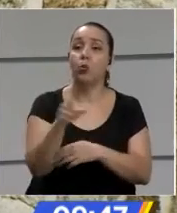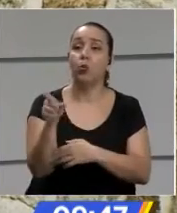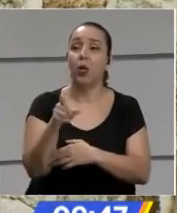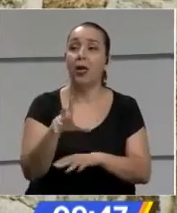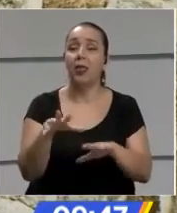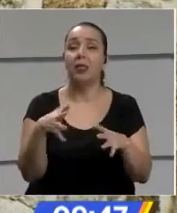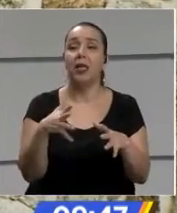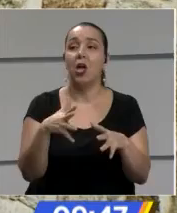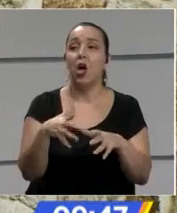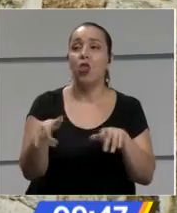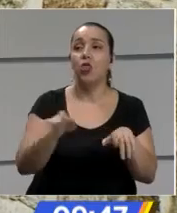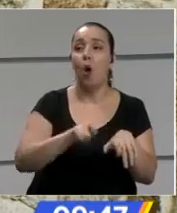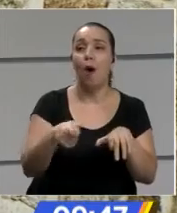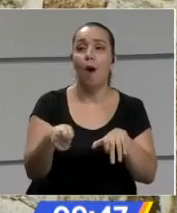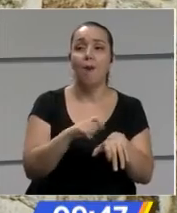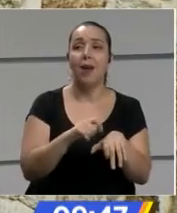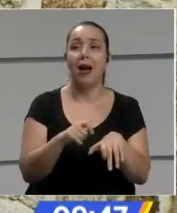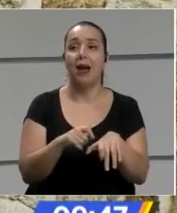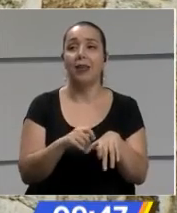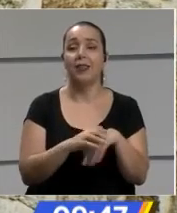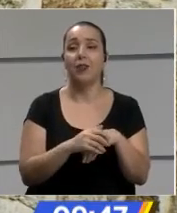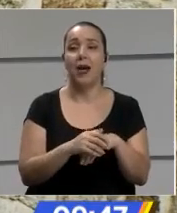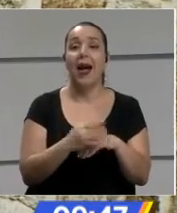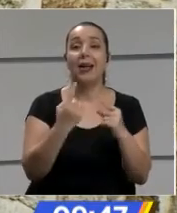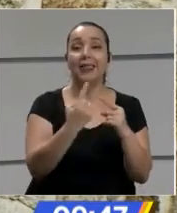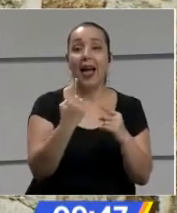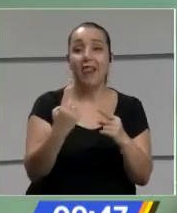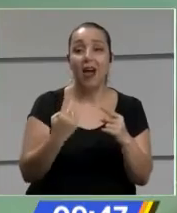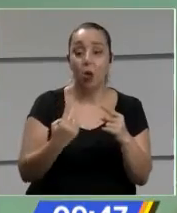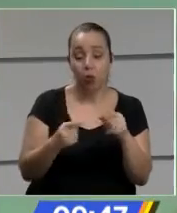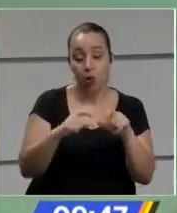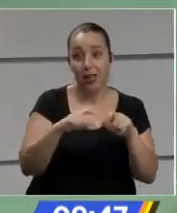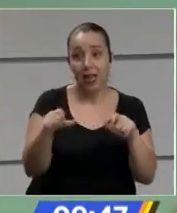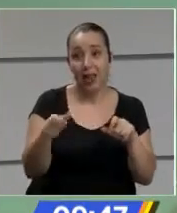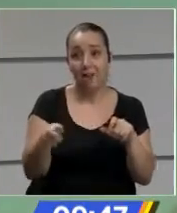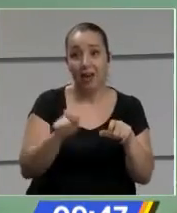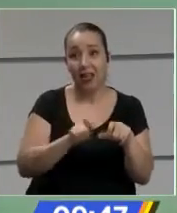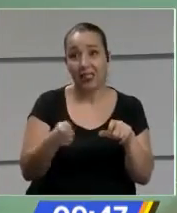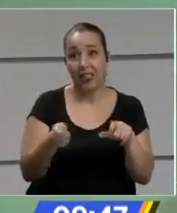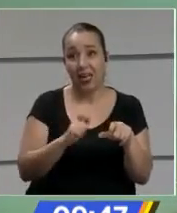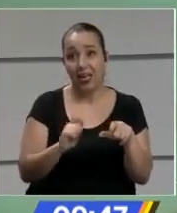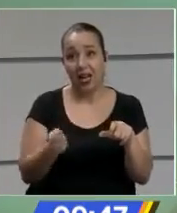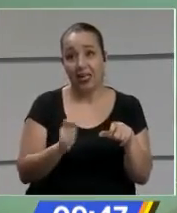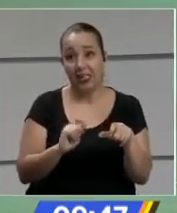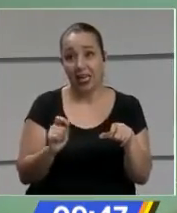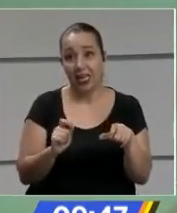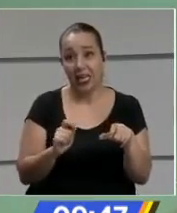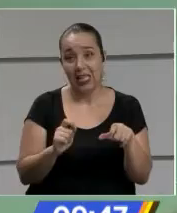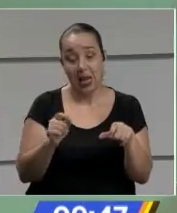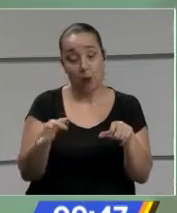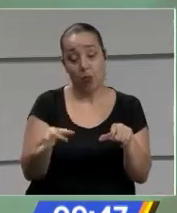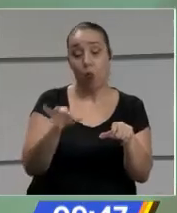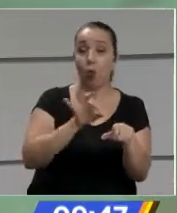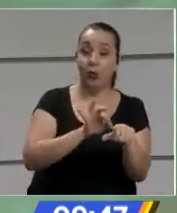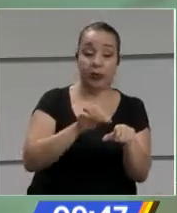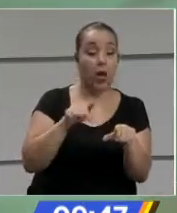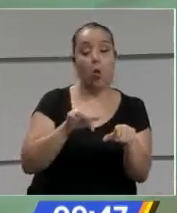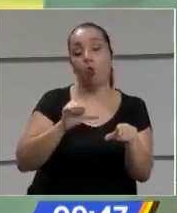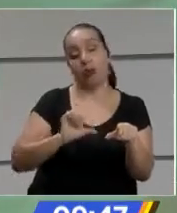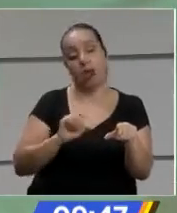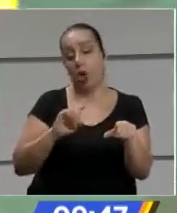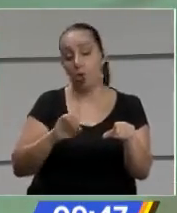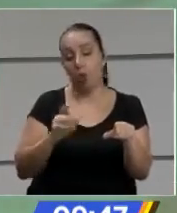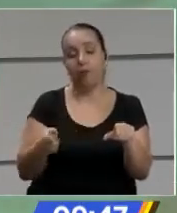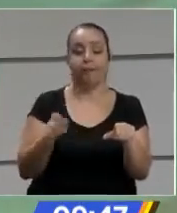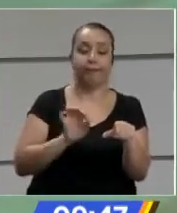a estar doblando cada una de las fajitas, pero intercaladas. Bajo una y la otra y dejo no. La otra. Bajo